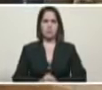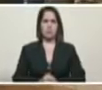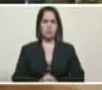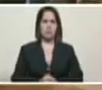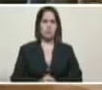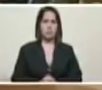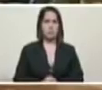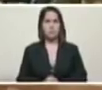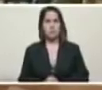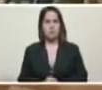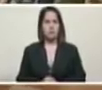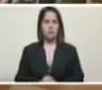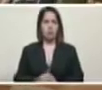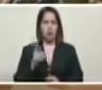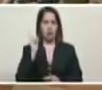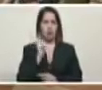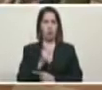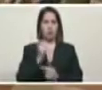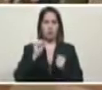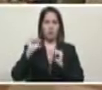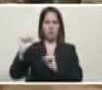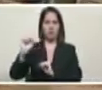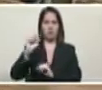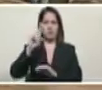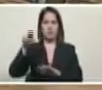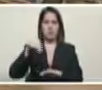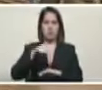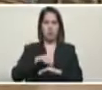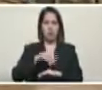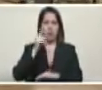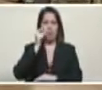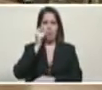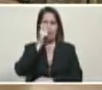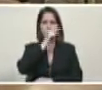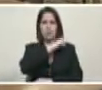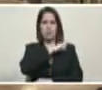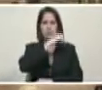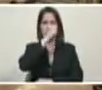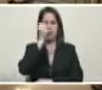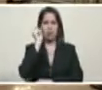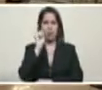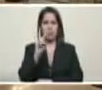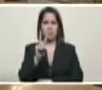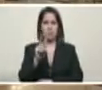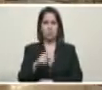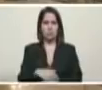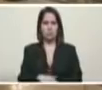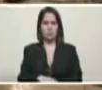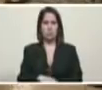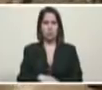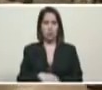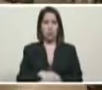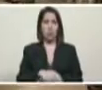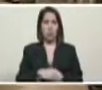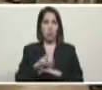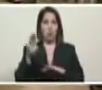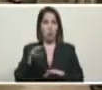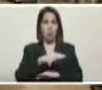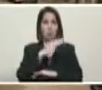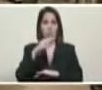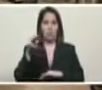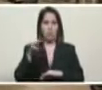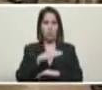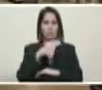Orden de la Defensa Nacional en el grado de caballero. Sargento primero Jesús Manuel Gómez Dorante, músico militar plaza